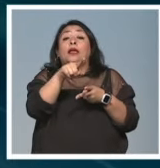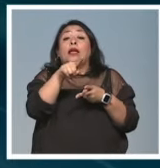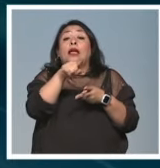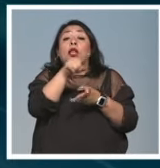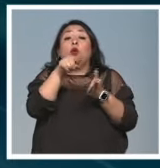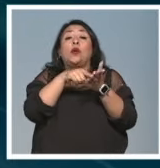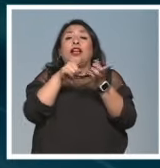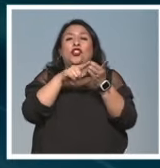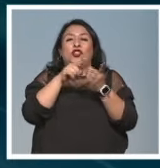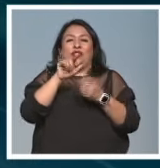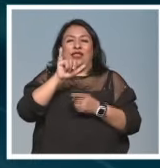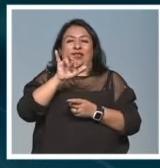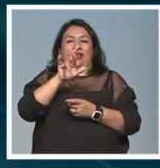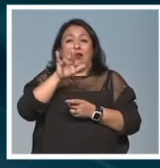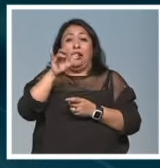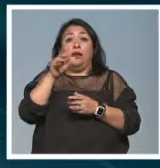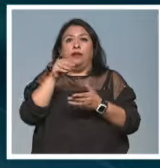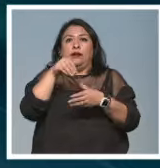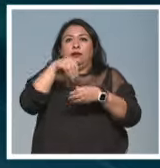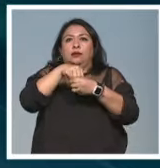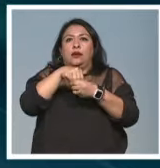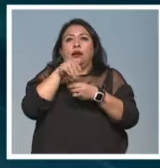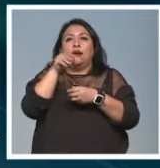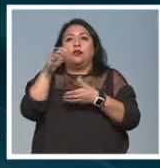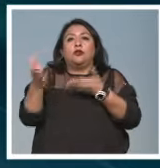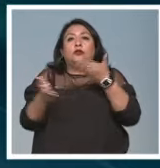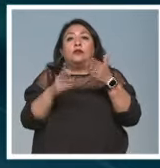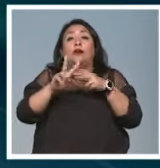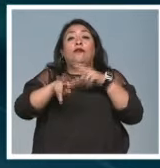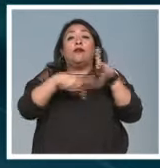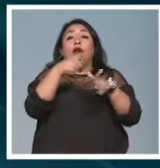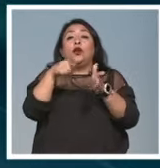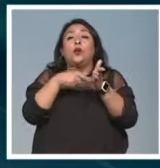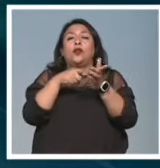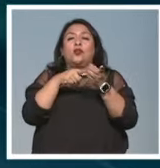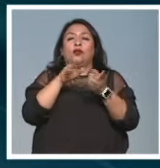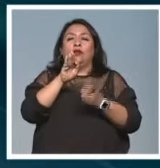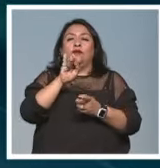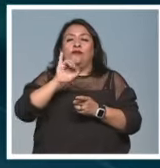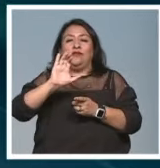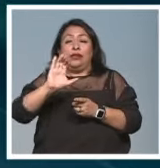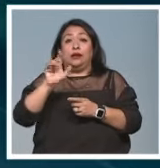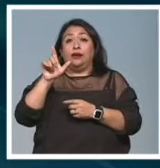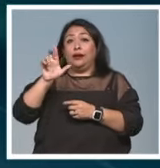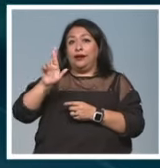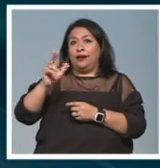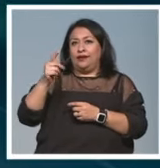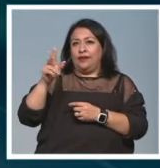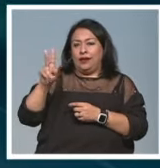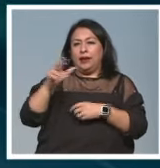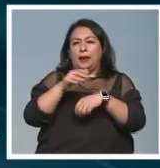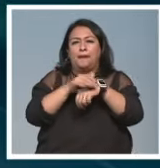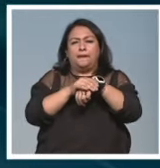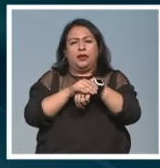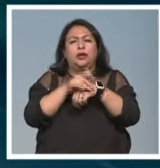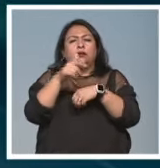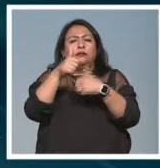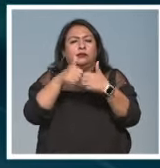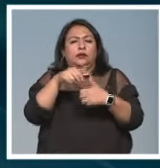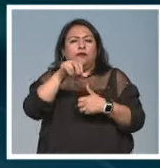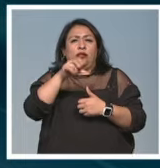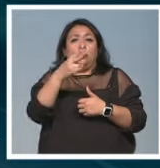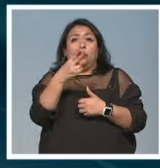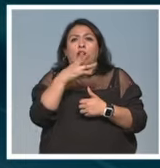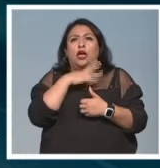desde Irlanda, los secretos del baile llegan al Festival Cervantino. Rafael García Villegas, amigos, amigas, quédate en Noticias